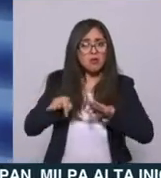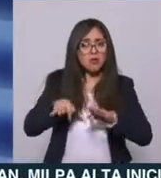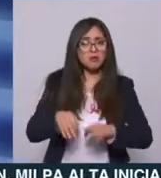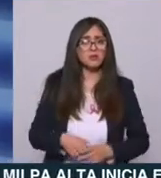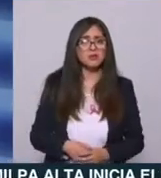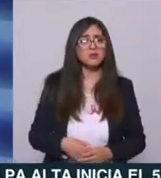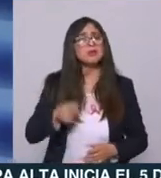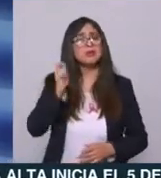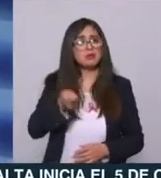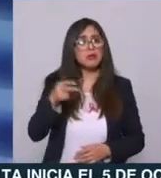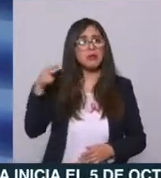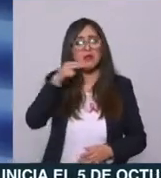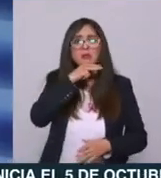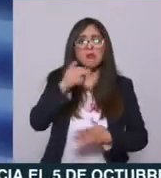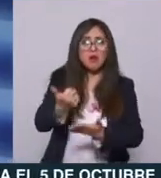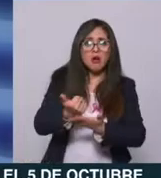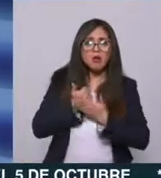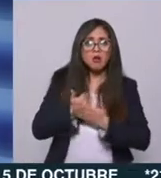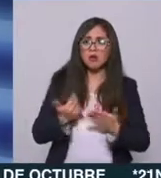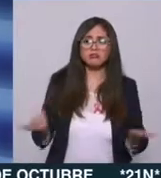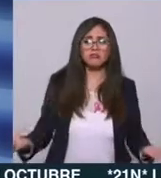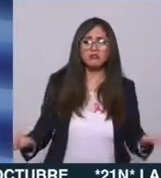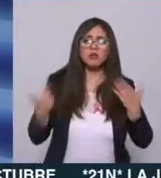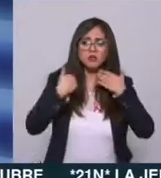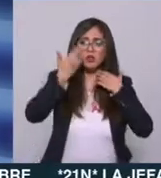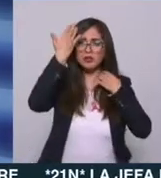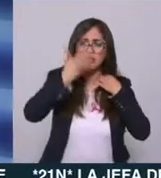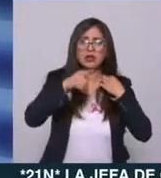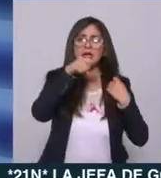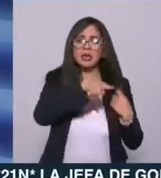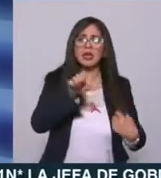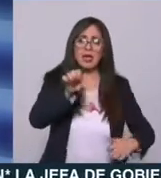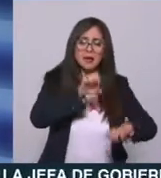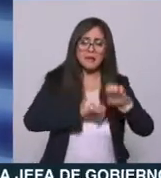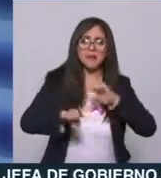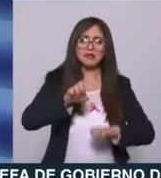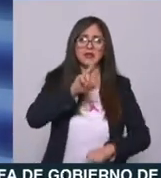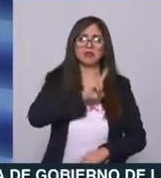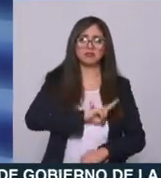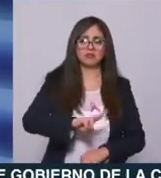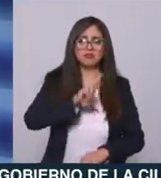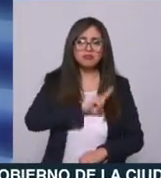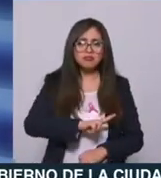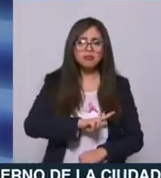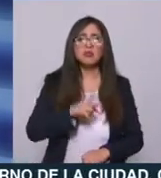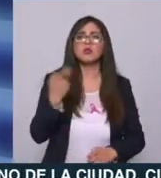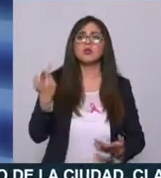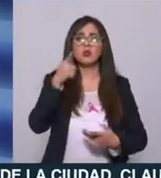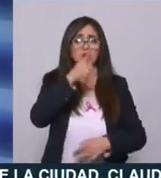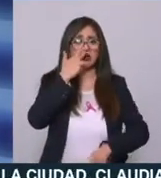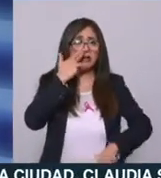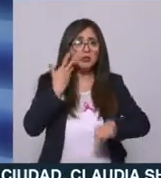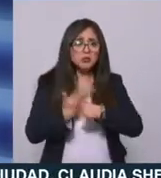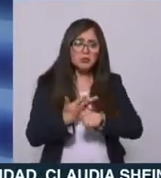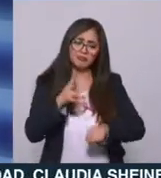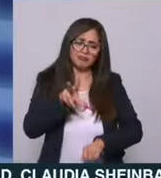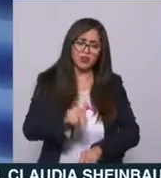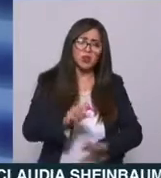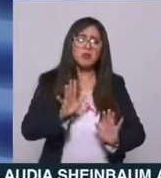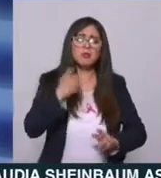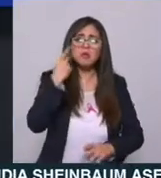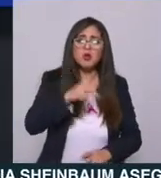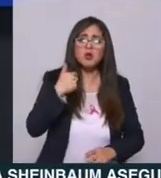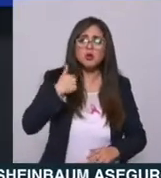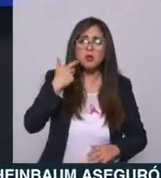la ayuda. Yo sé que son una empresa privada, quizá no estaba en sus manos, pero finalmente sí veía